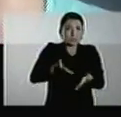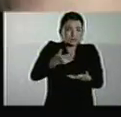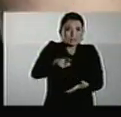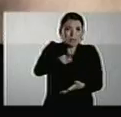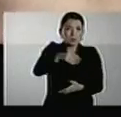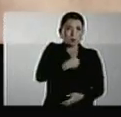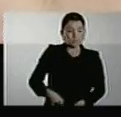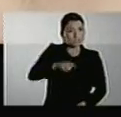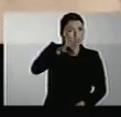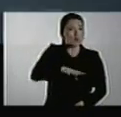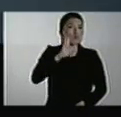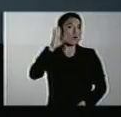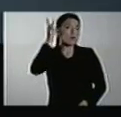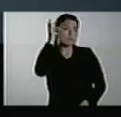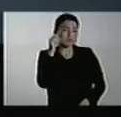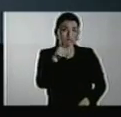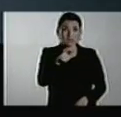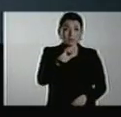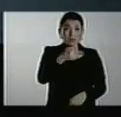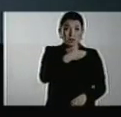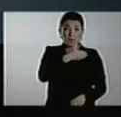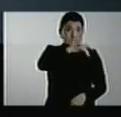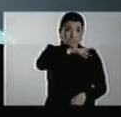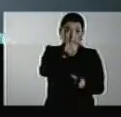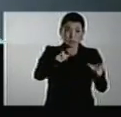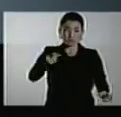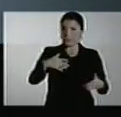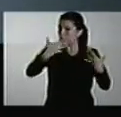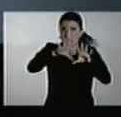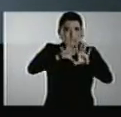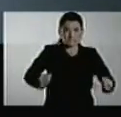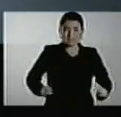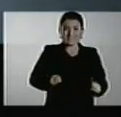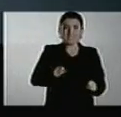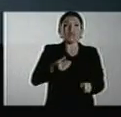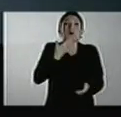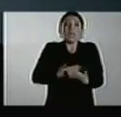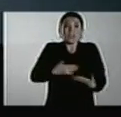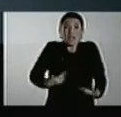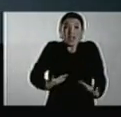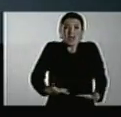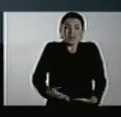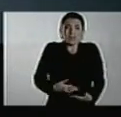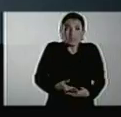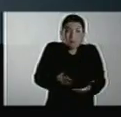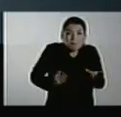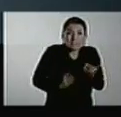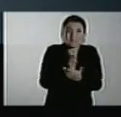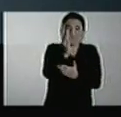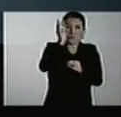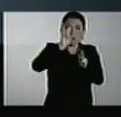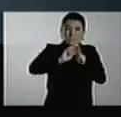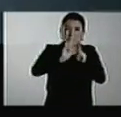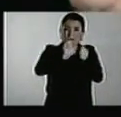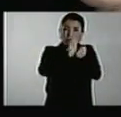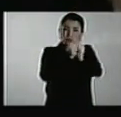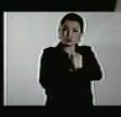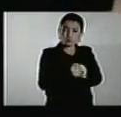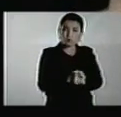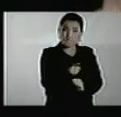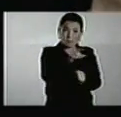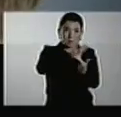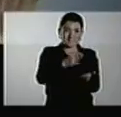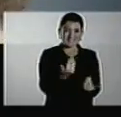gobierno que sabe escuchar. Los chilenos estamos preparados para hacerlo y el momento es ahora. Pongamos en marcha las transformaciones que nuestro país